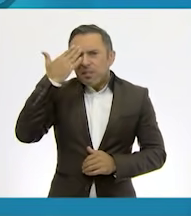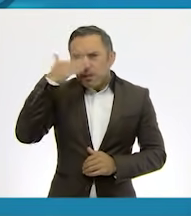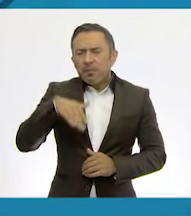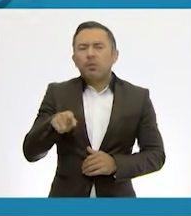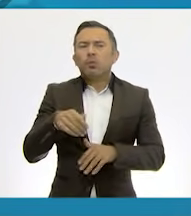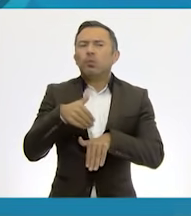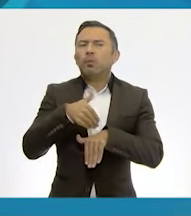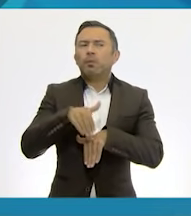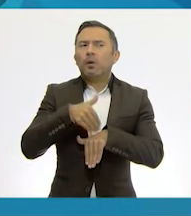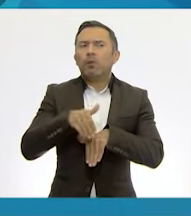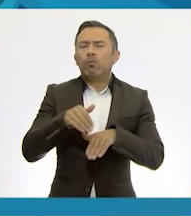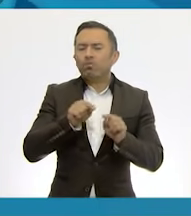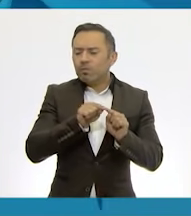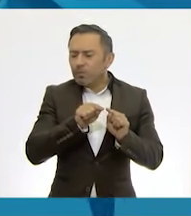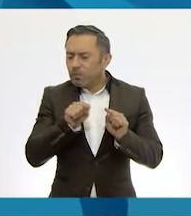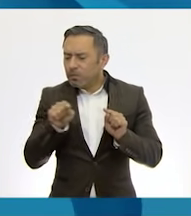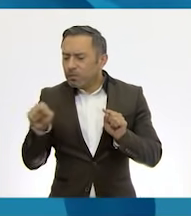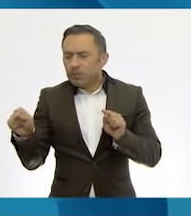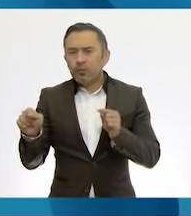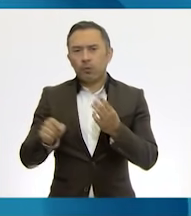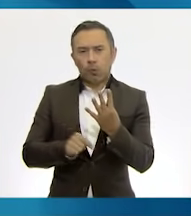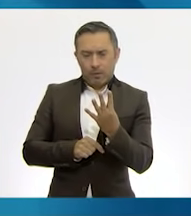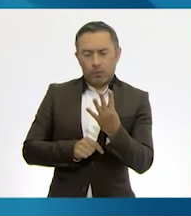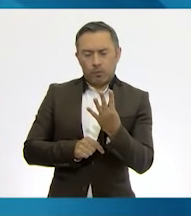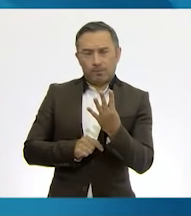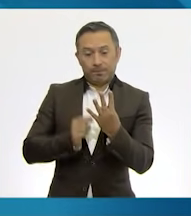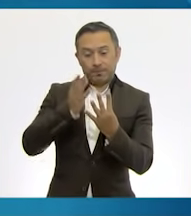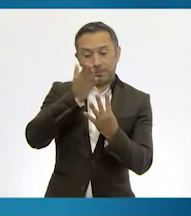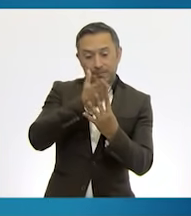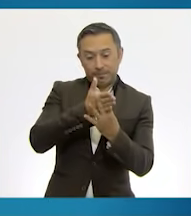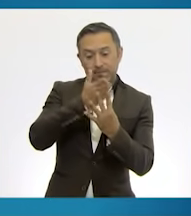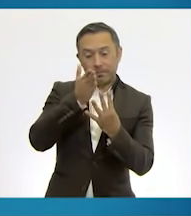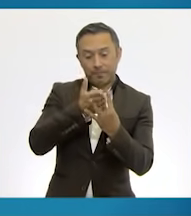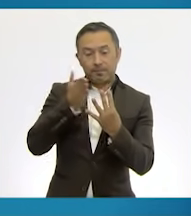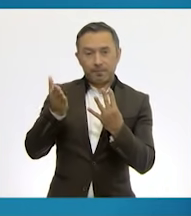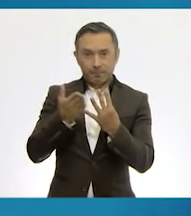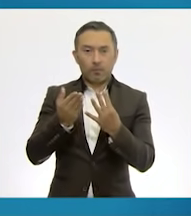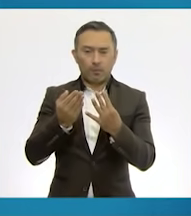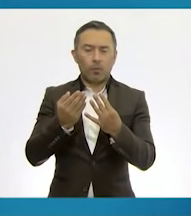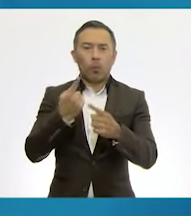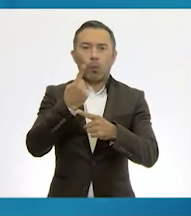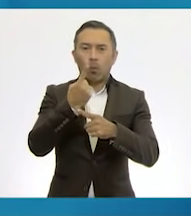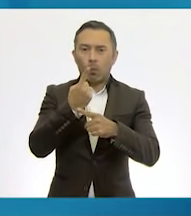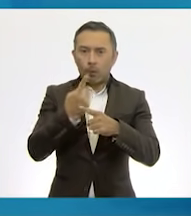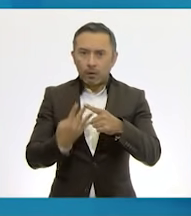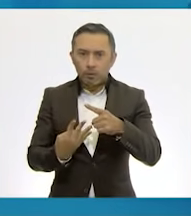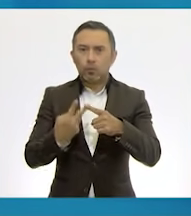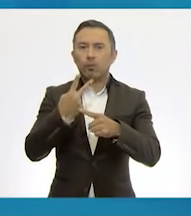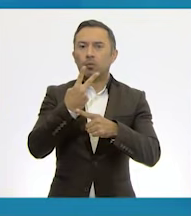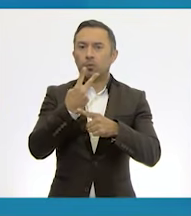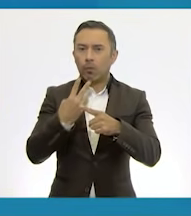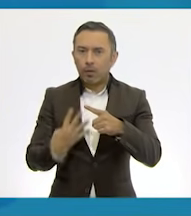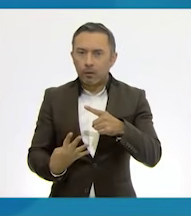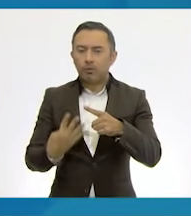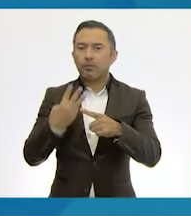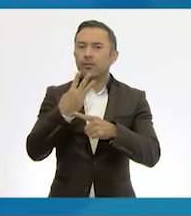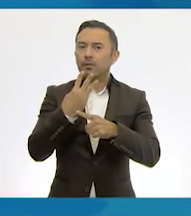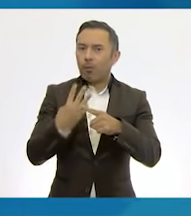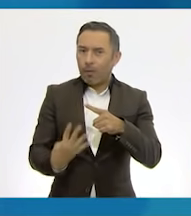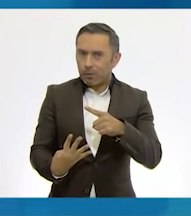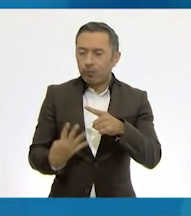tendré que de cualquier manera son cuartos porque está dividido en cuartos y aquí me habré movido una, dos.